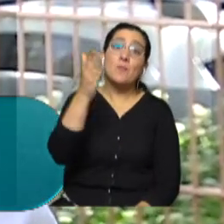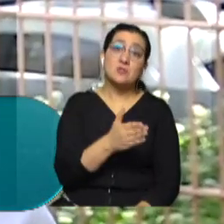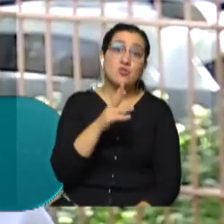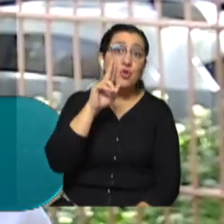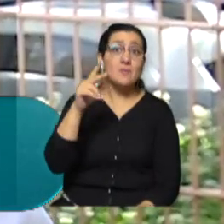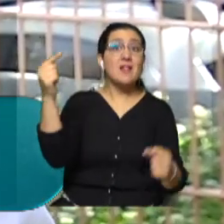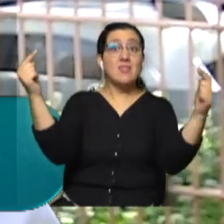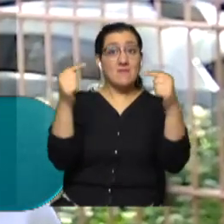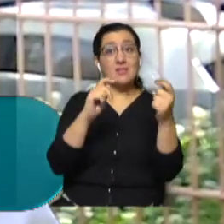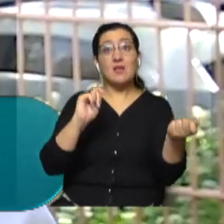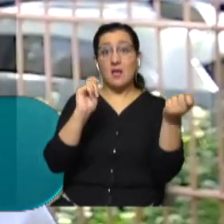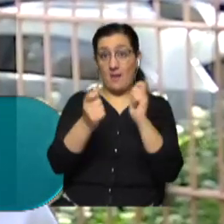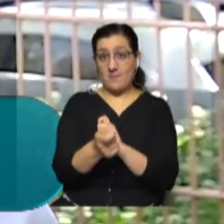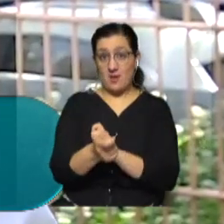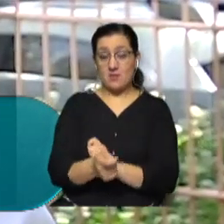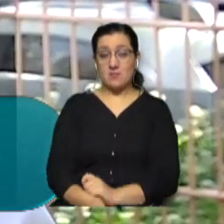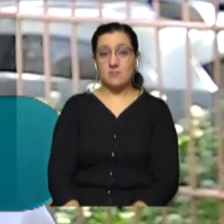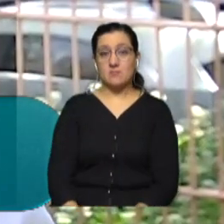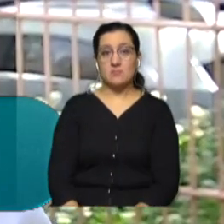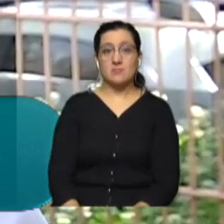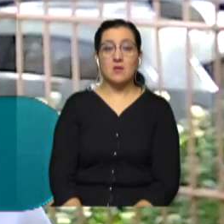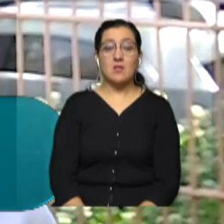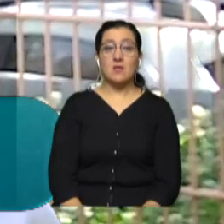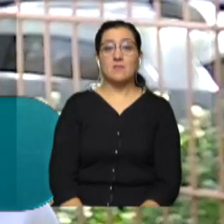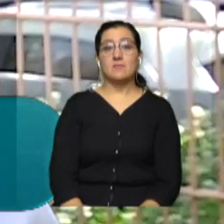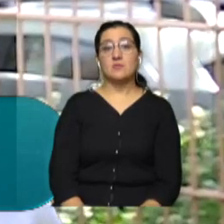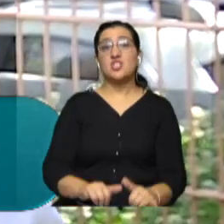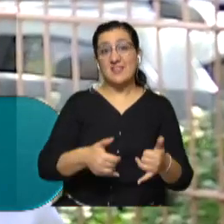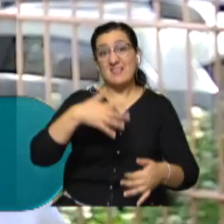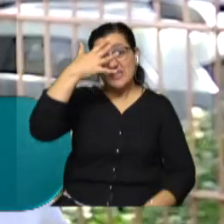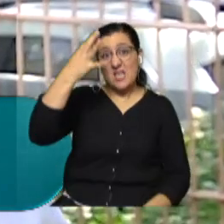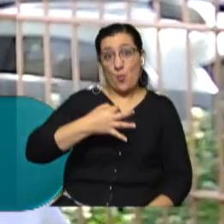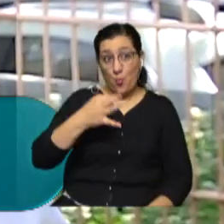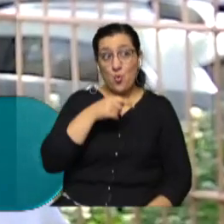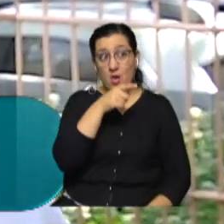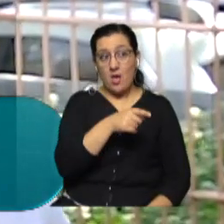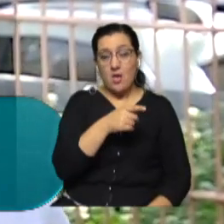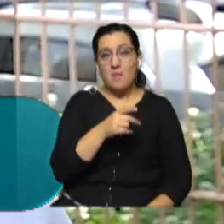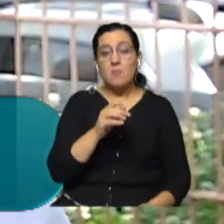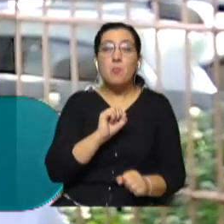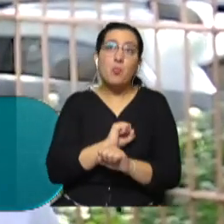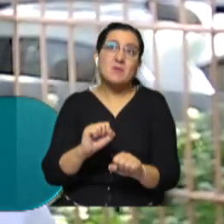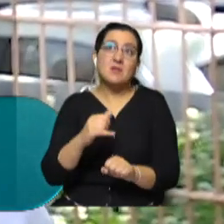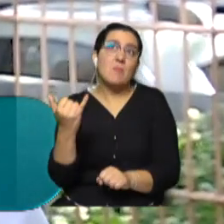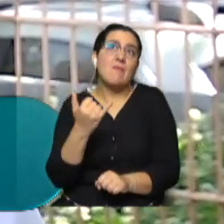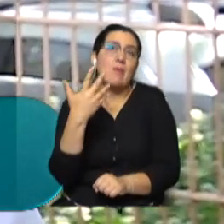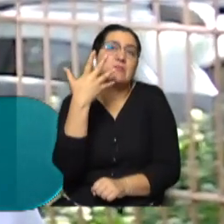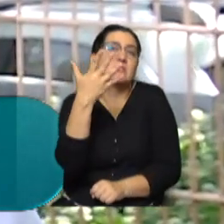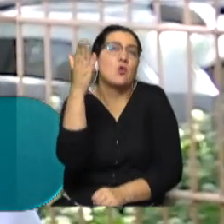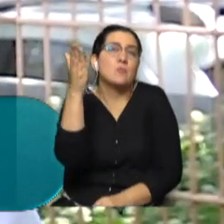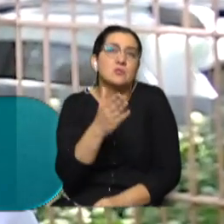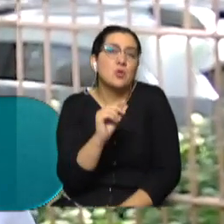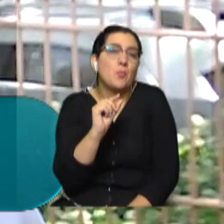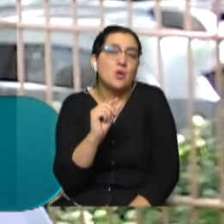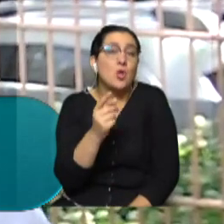el debate, cambian de elección de un candidato a otro. Mira. Puede parecer un número chico, pero si pensamos en elecciones que son